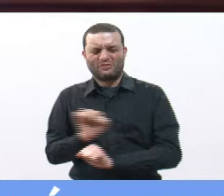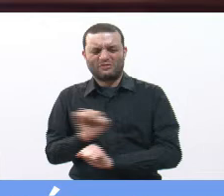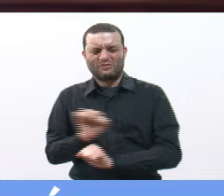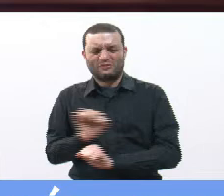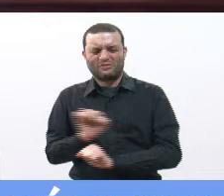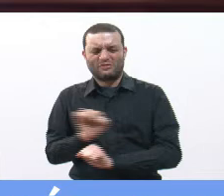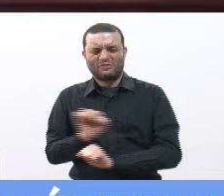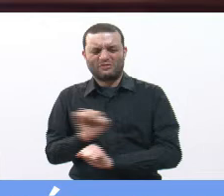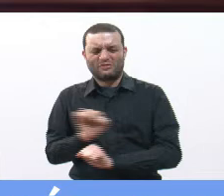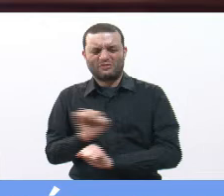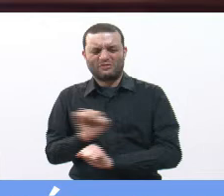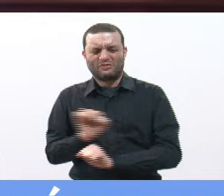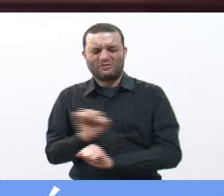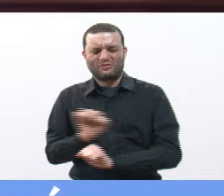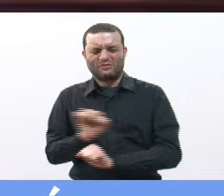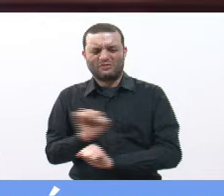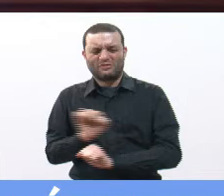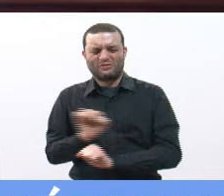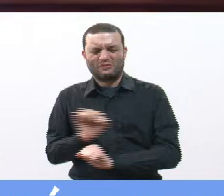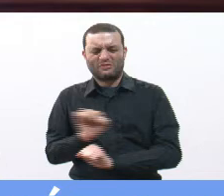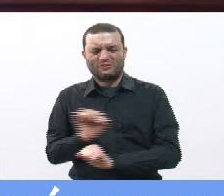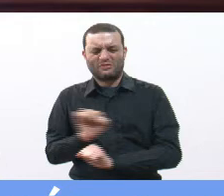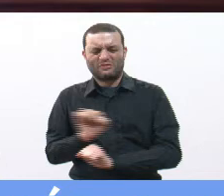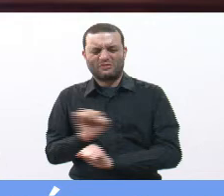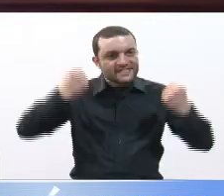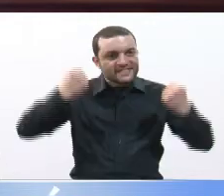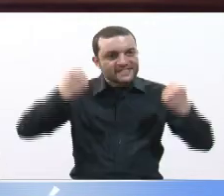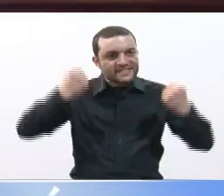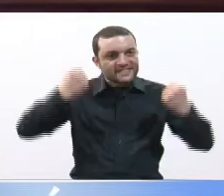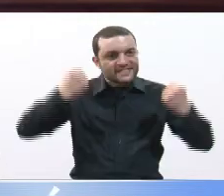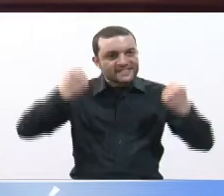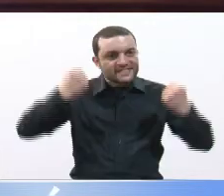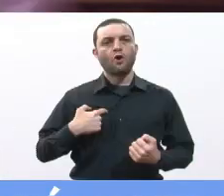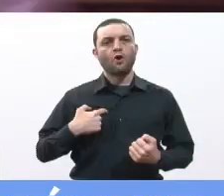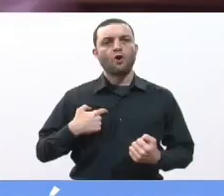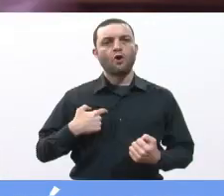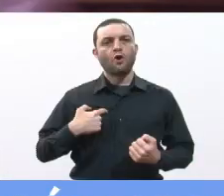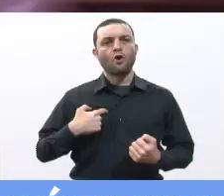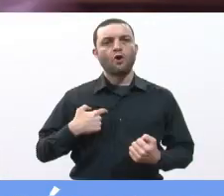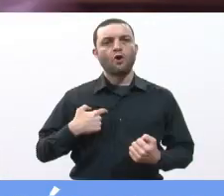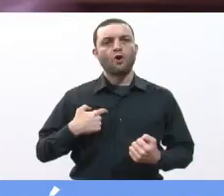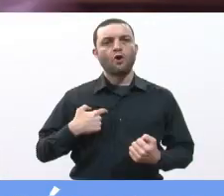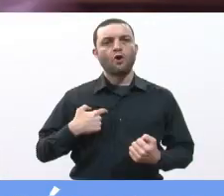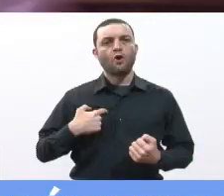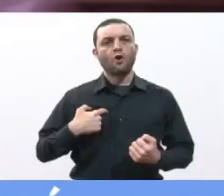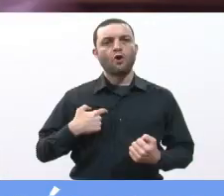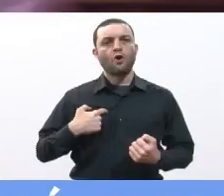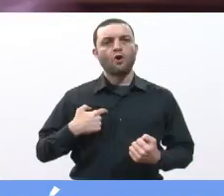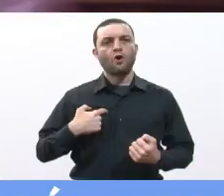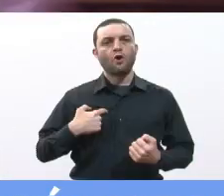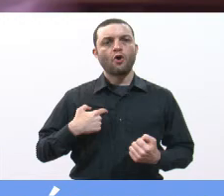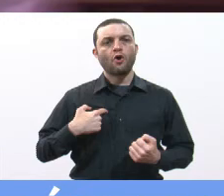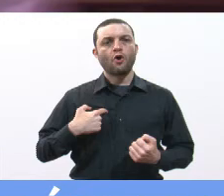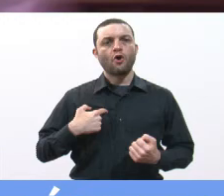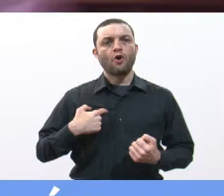Entonces tengo confianza en que el gran desafío, por más el apuro, la prisa que tiene el